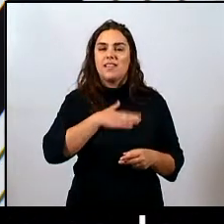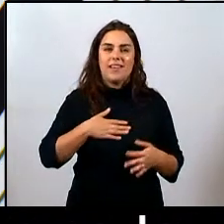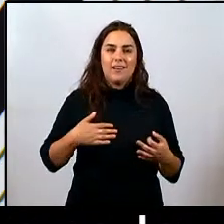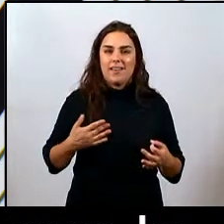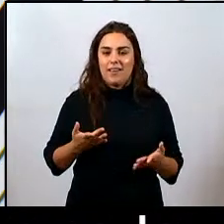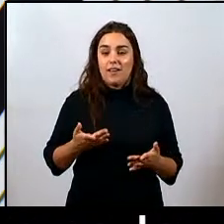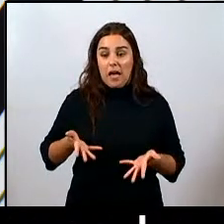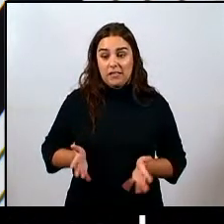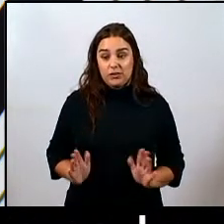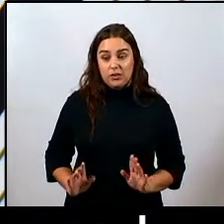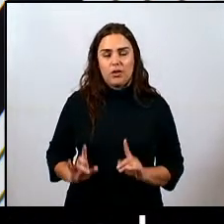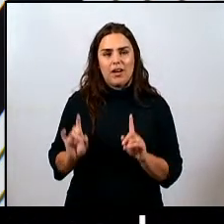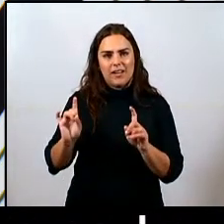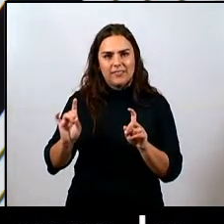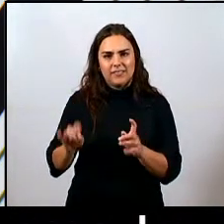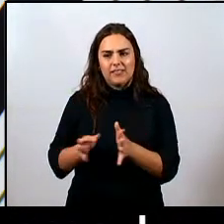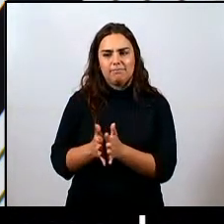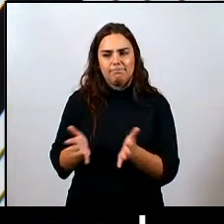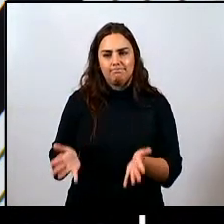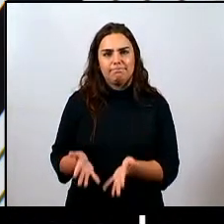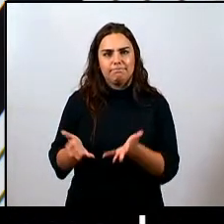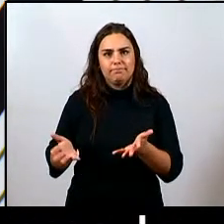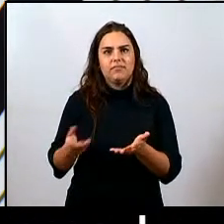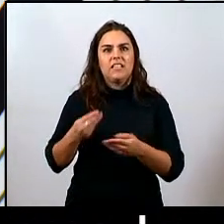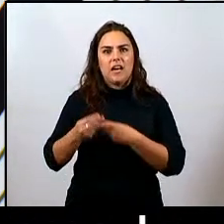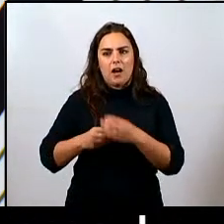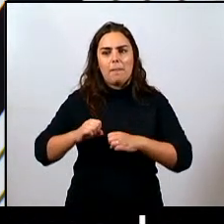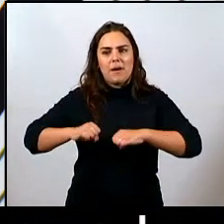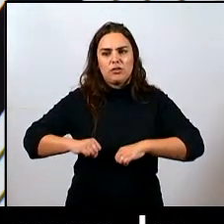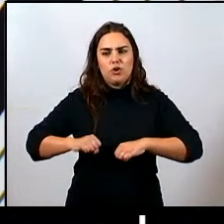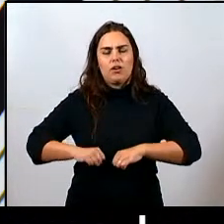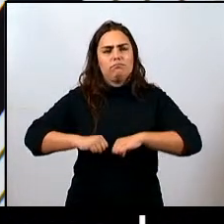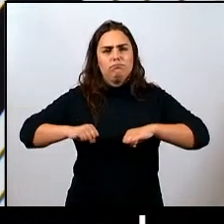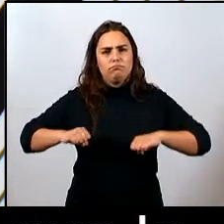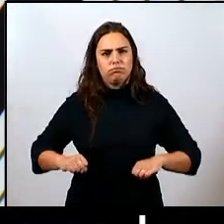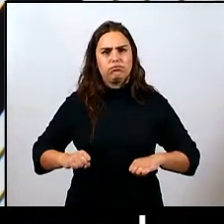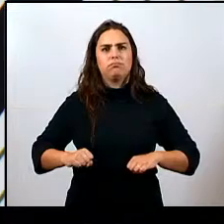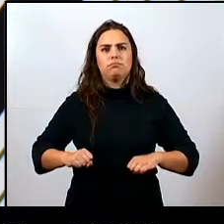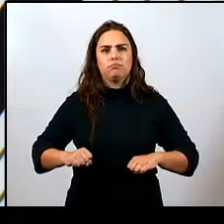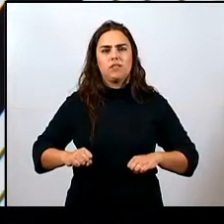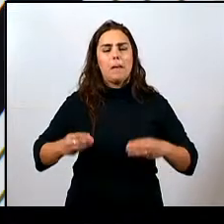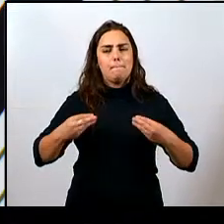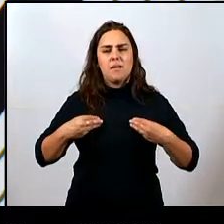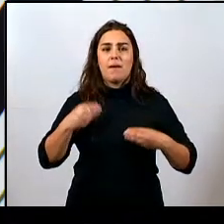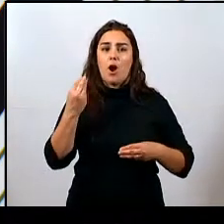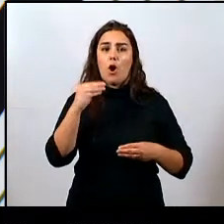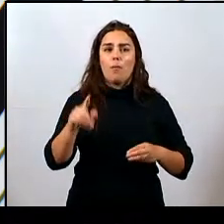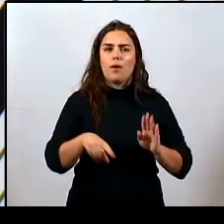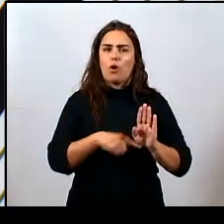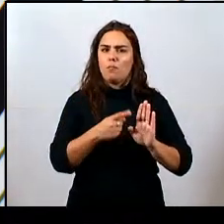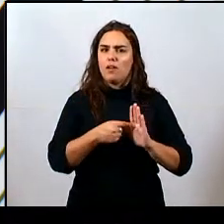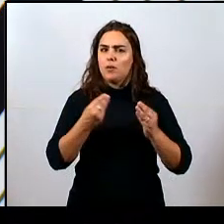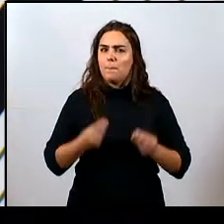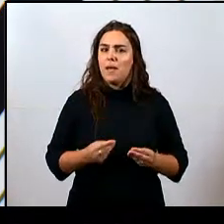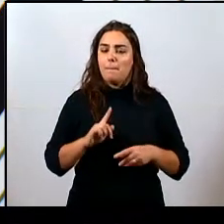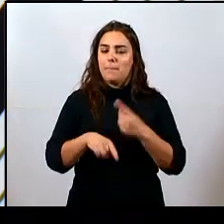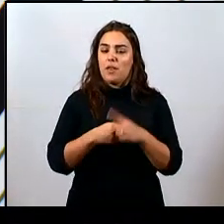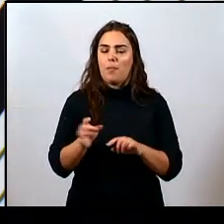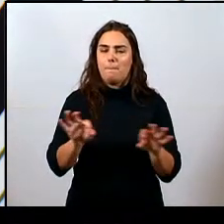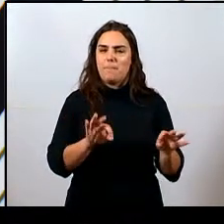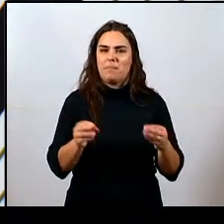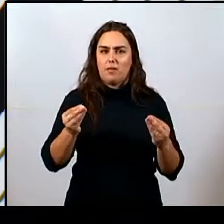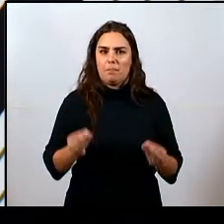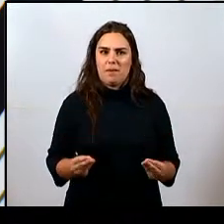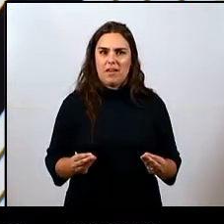enseñen, les pongan las pilas, les hagan mayores, les hagan ser adultos, vivan en plenitud su juventud, pero que se hagan preparados y